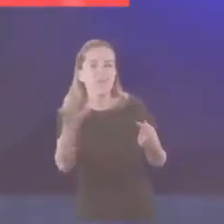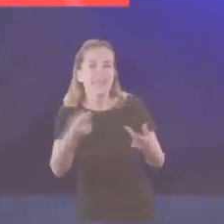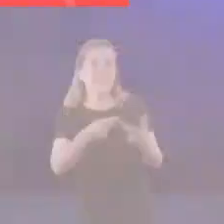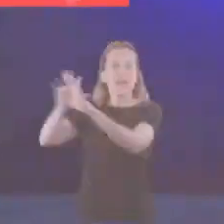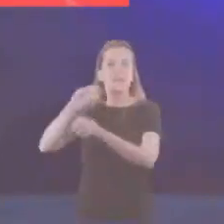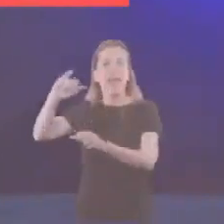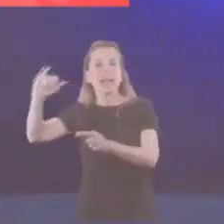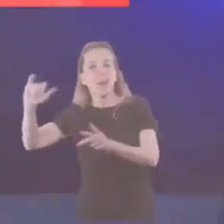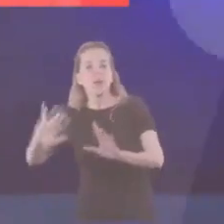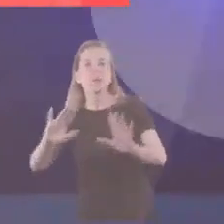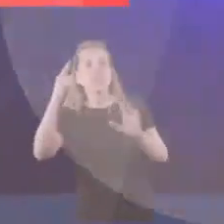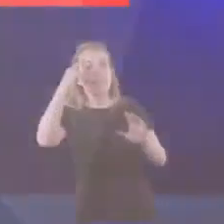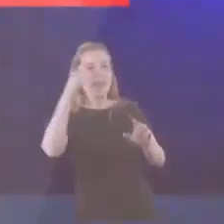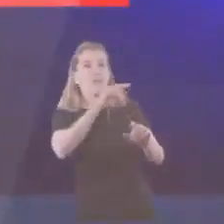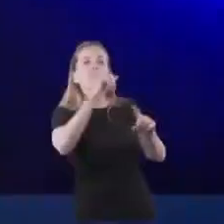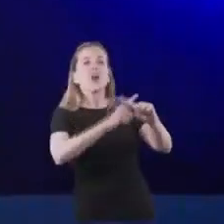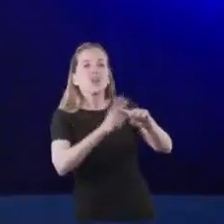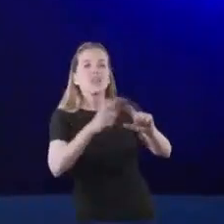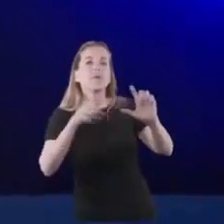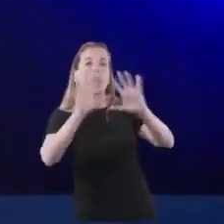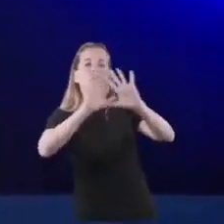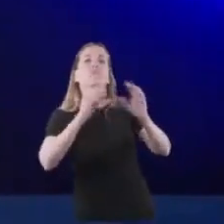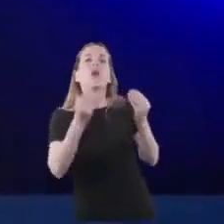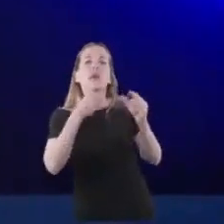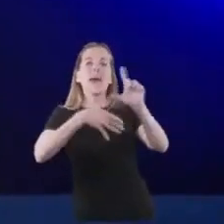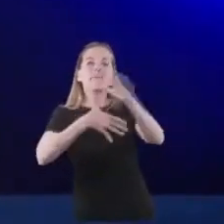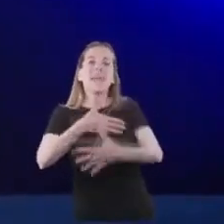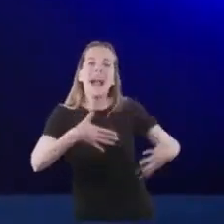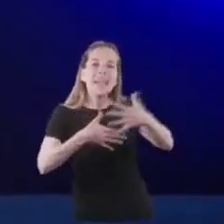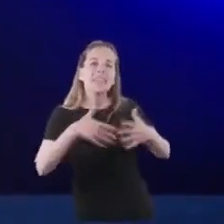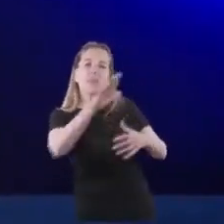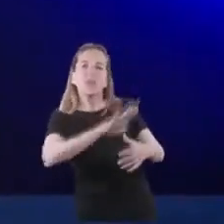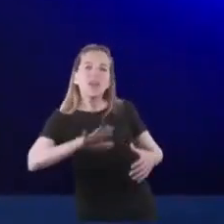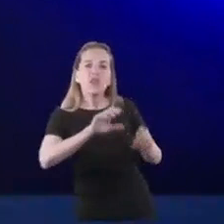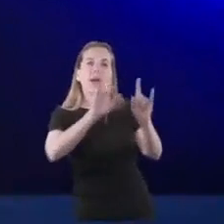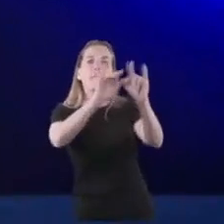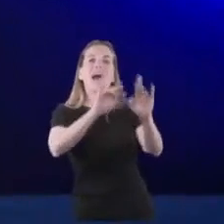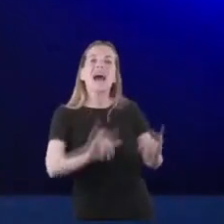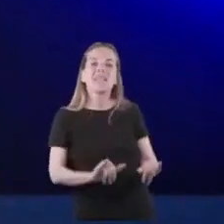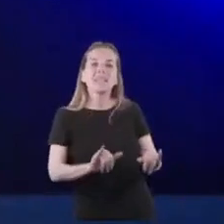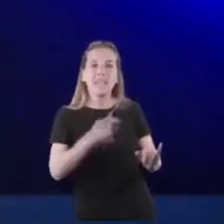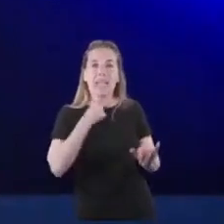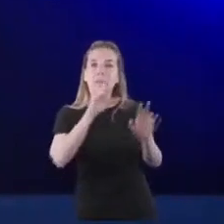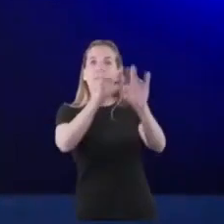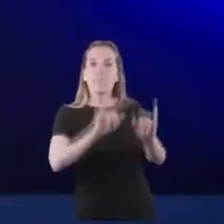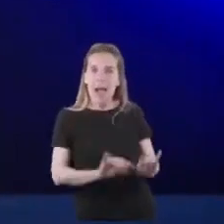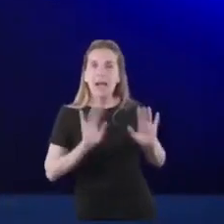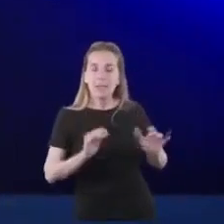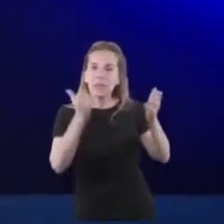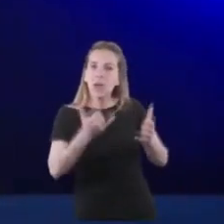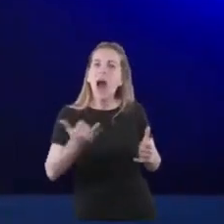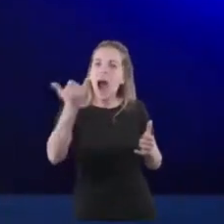al otro. América Latina y el Caribe es una zona de paz y nosotros tenemos un testimonio para darles a ustedes y al